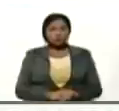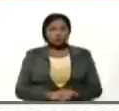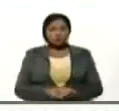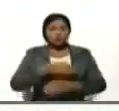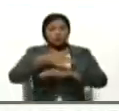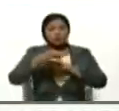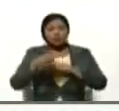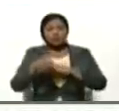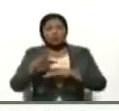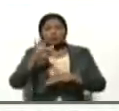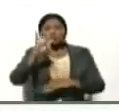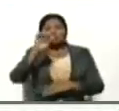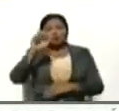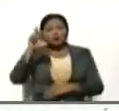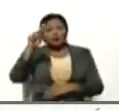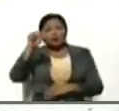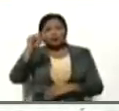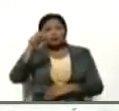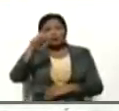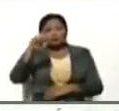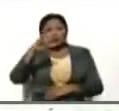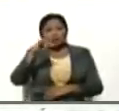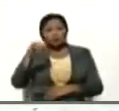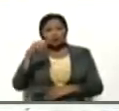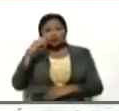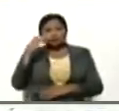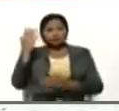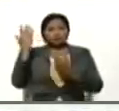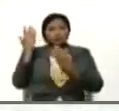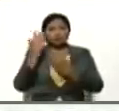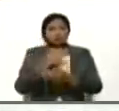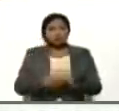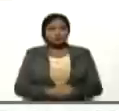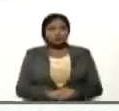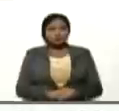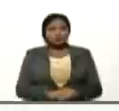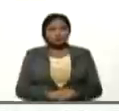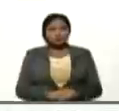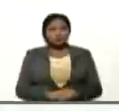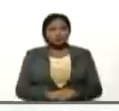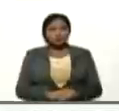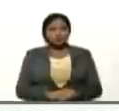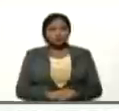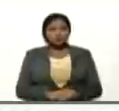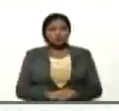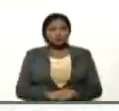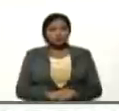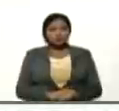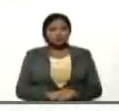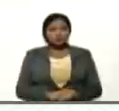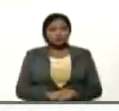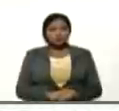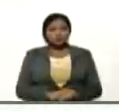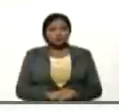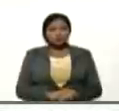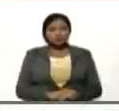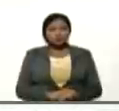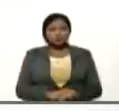Municipio Fernández Feo, Jailí Chacón.